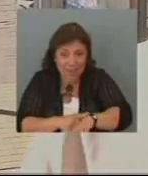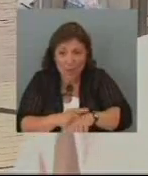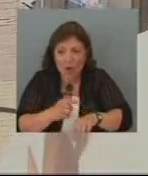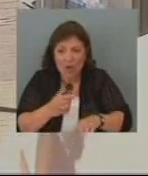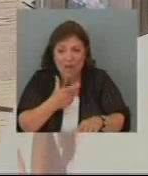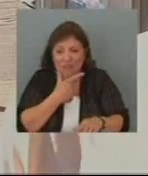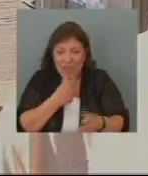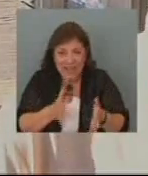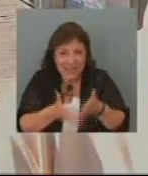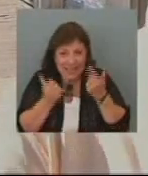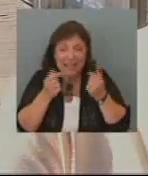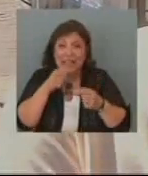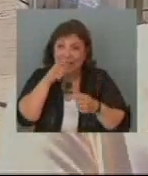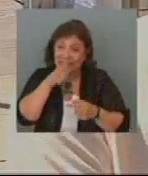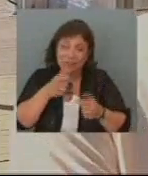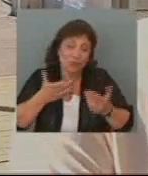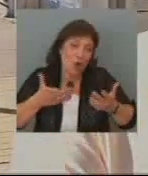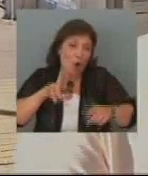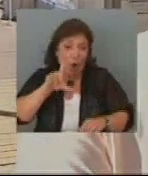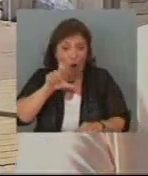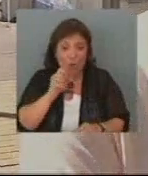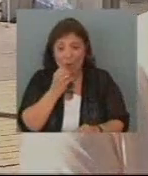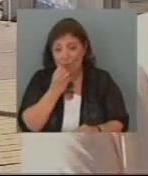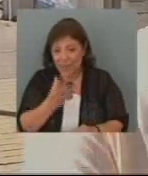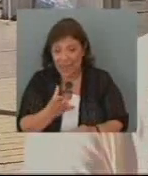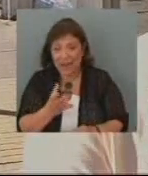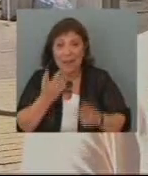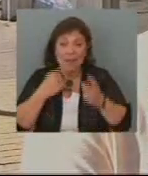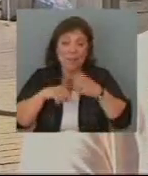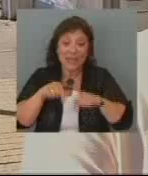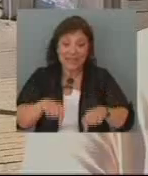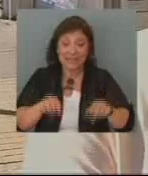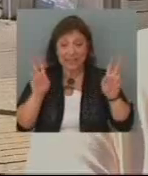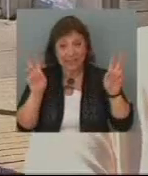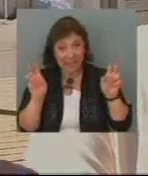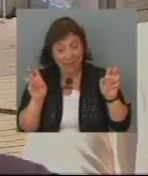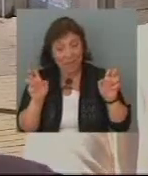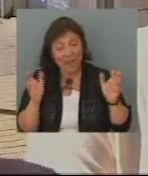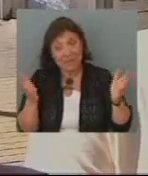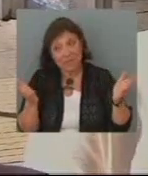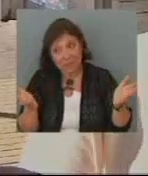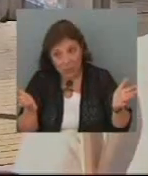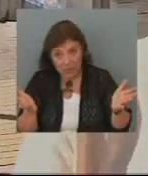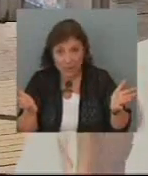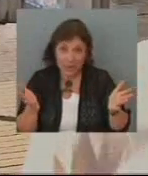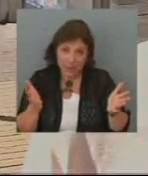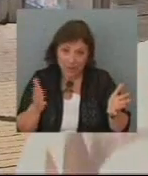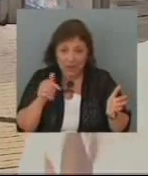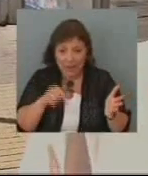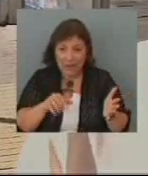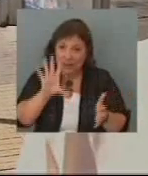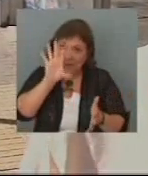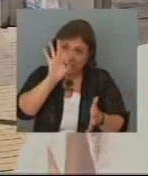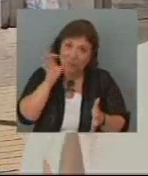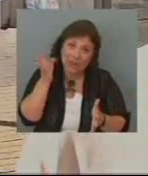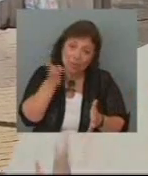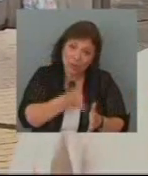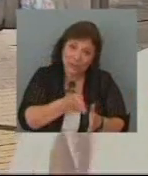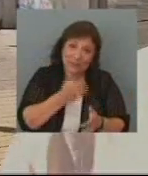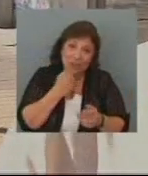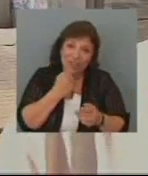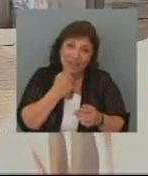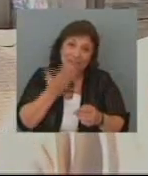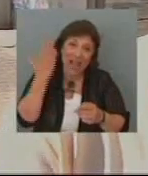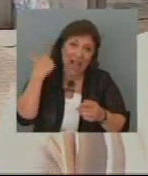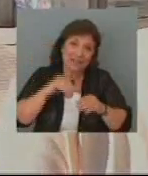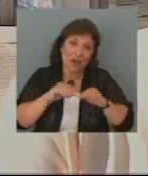cualquiera de los trámites ayuda naturalmente. En este caso, bueno, nada más ni nada menos que estaríamos en el 50% de lo que